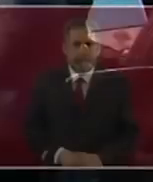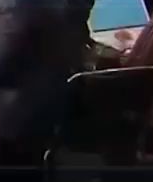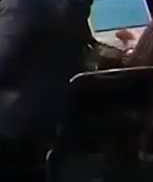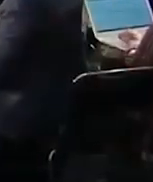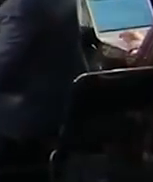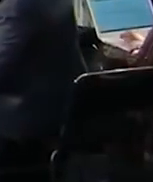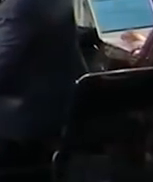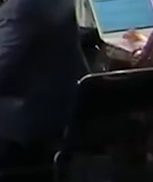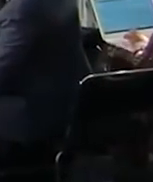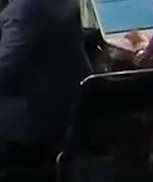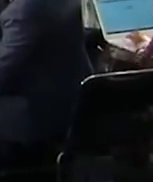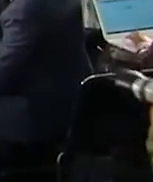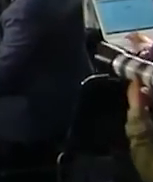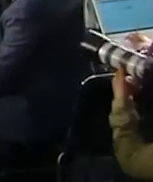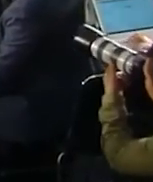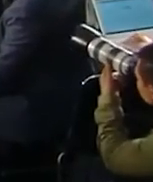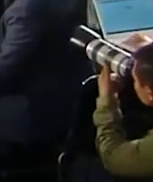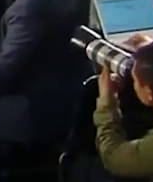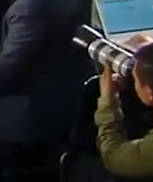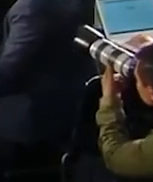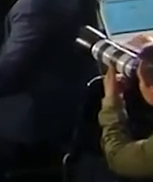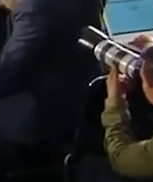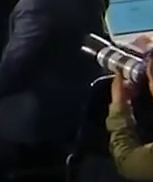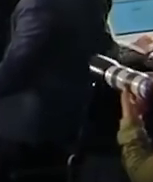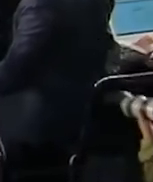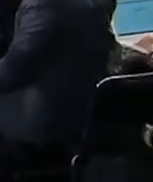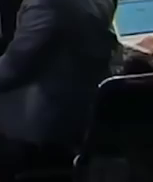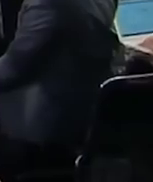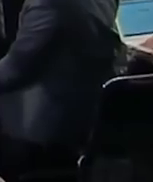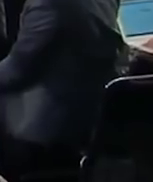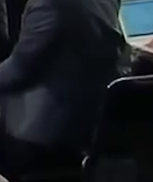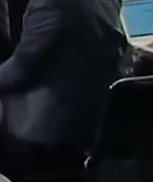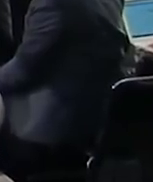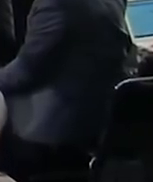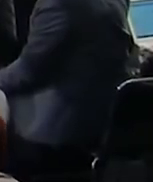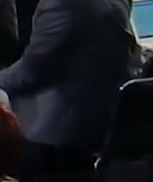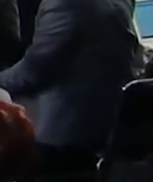Y luego dos compañeras, mujeres.